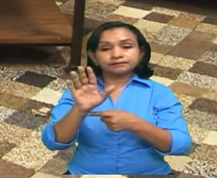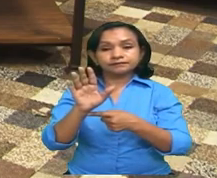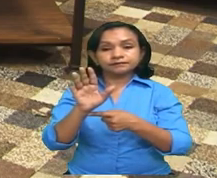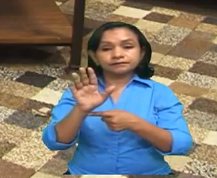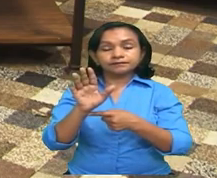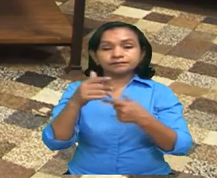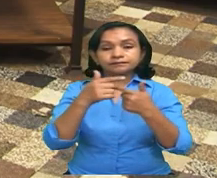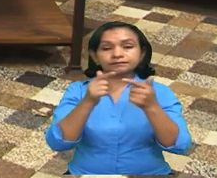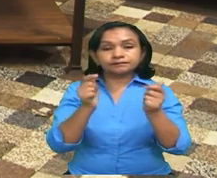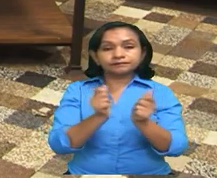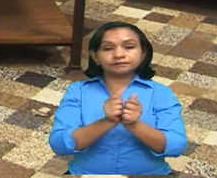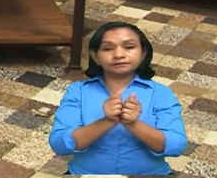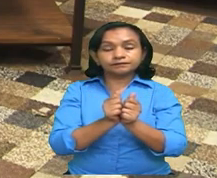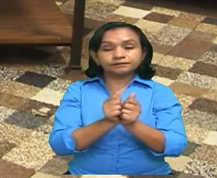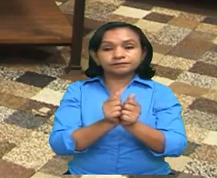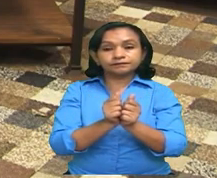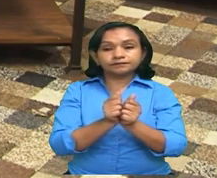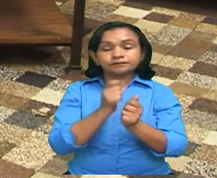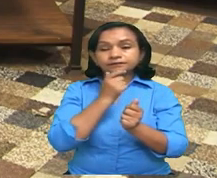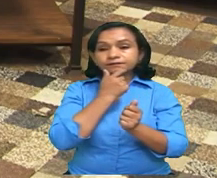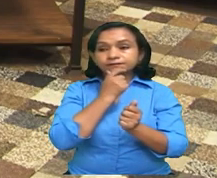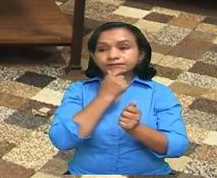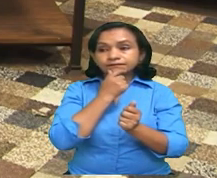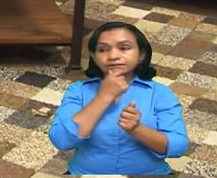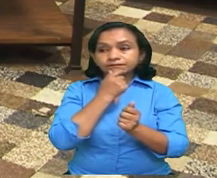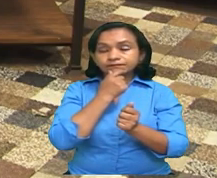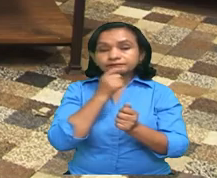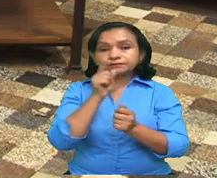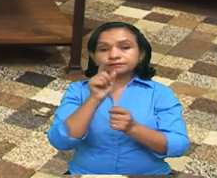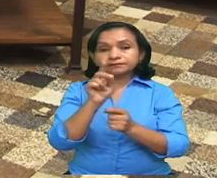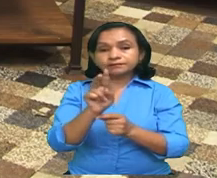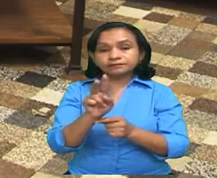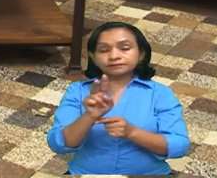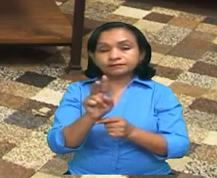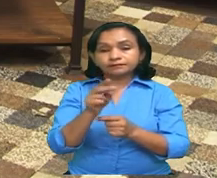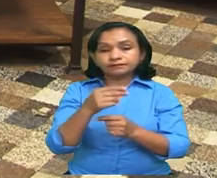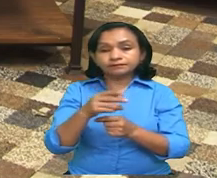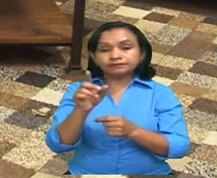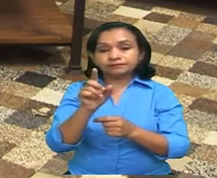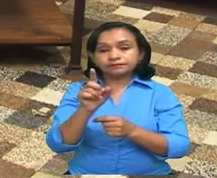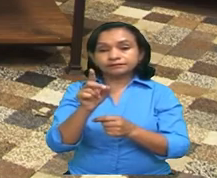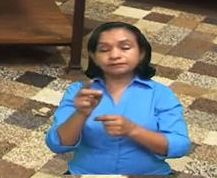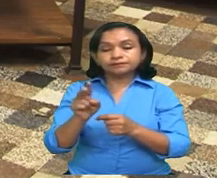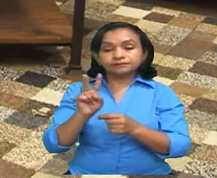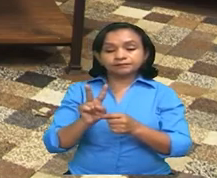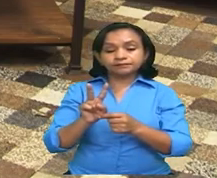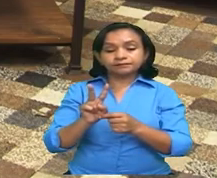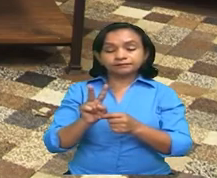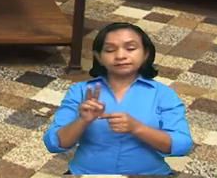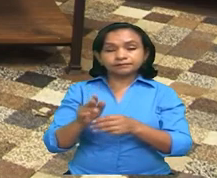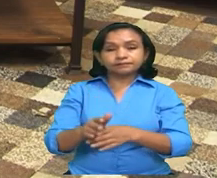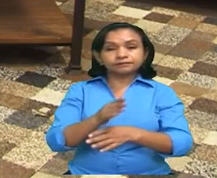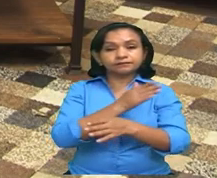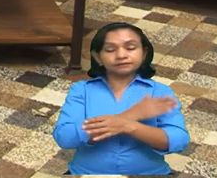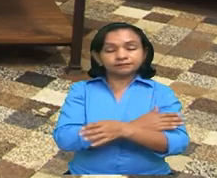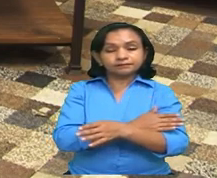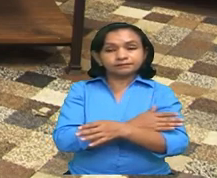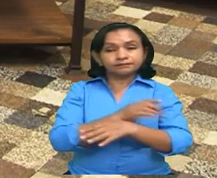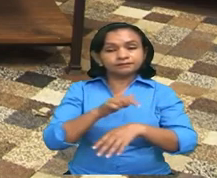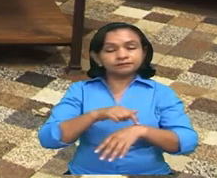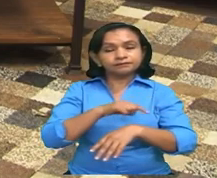positivos. La gente que se queda hubo gente de hecho que vino antes de la feria. La mayoría de los mayoristas y